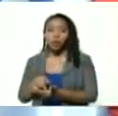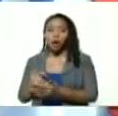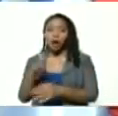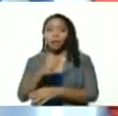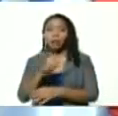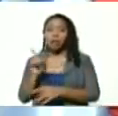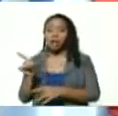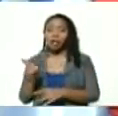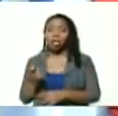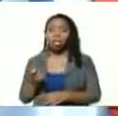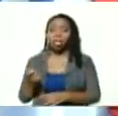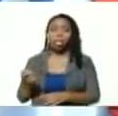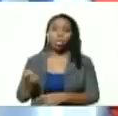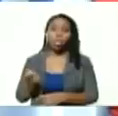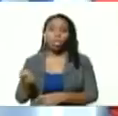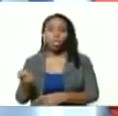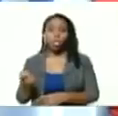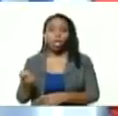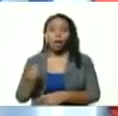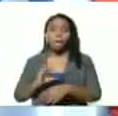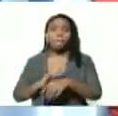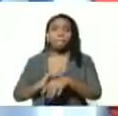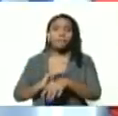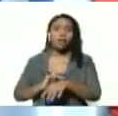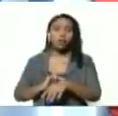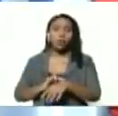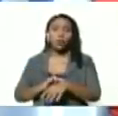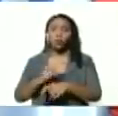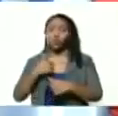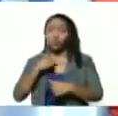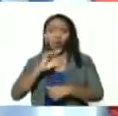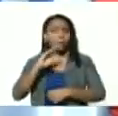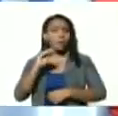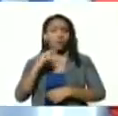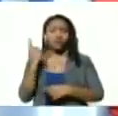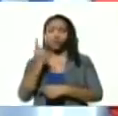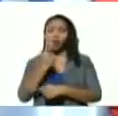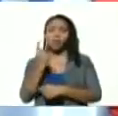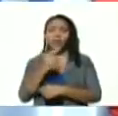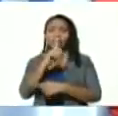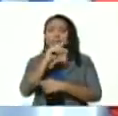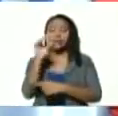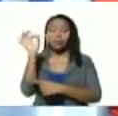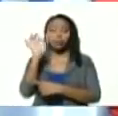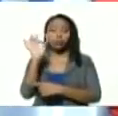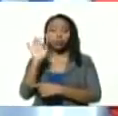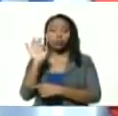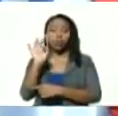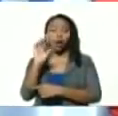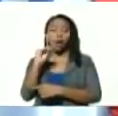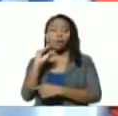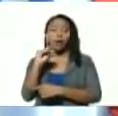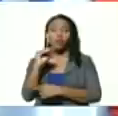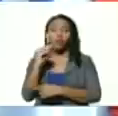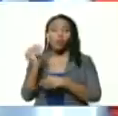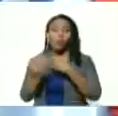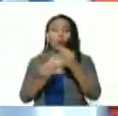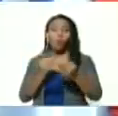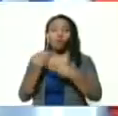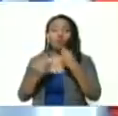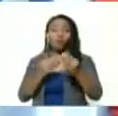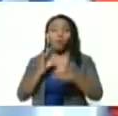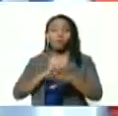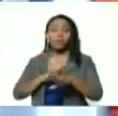aparecen estas manipulaciones médico-legales. No estoy hablando, obviamente, del 100%. Estoy hablando de cómo ha ocurrido